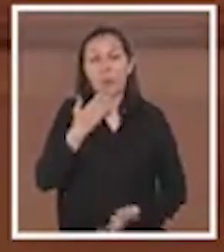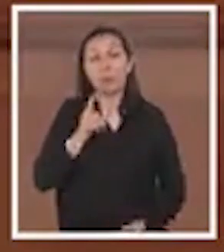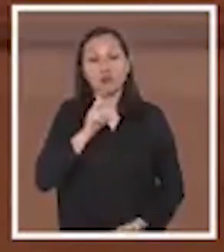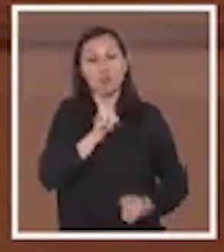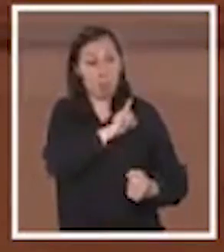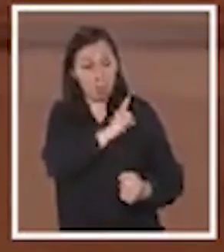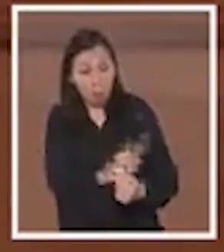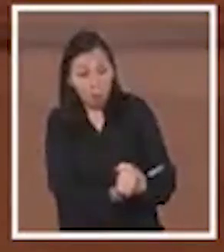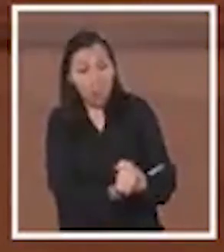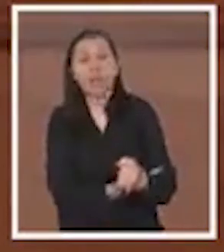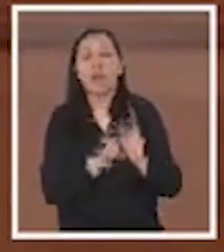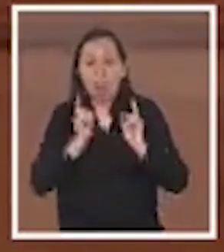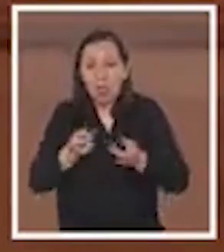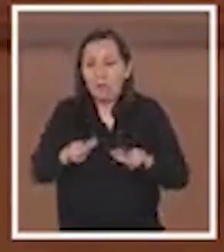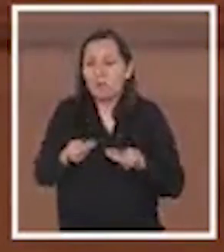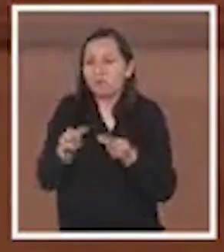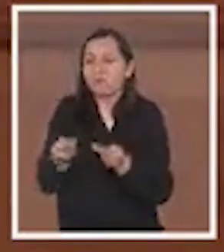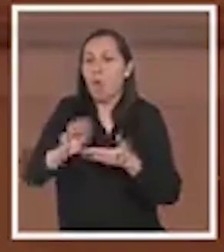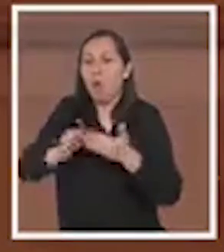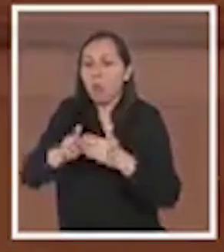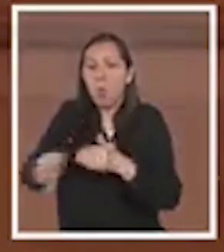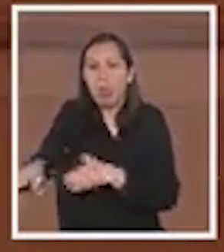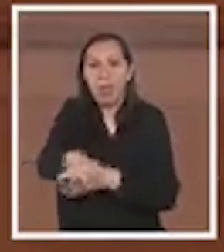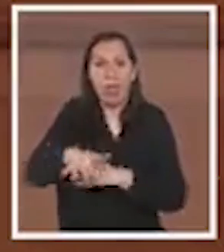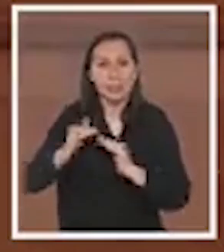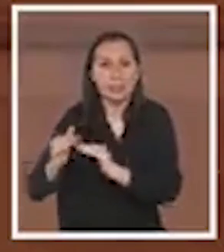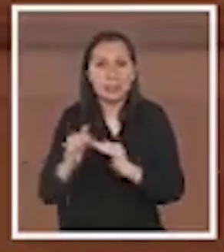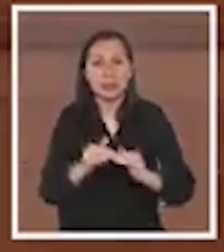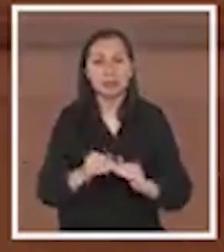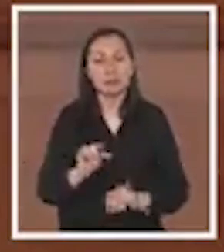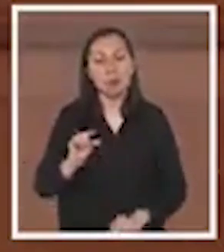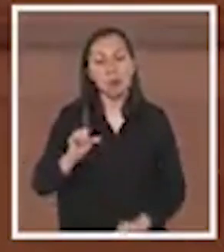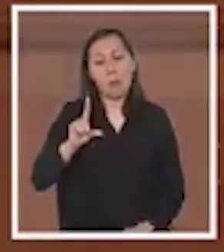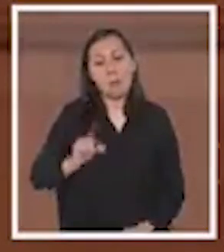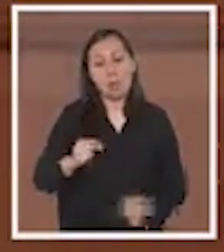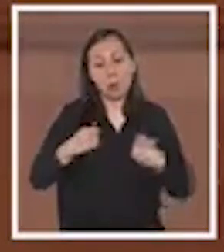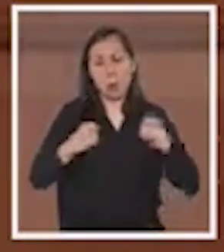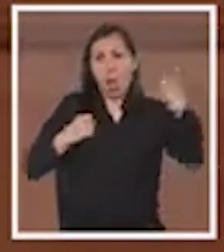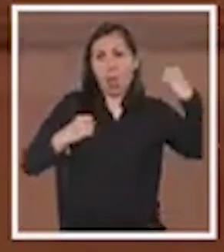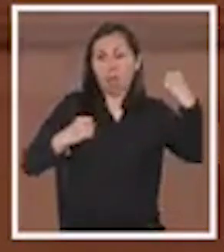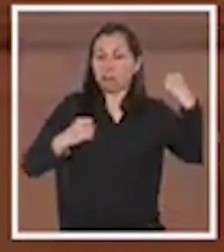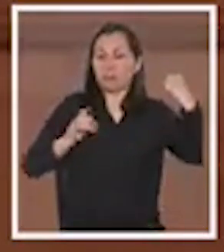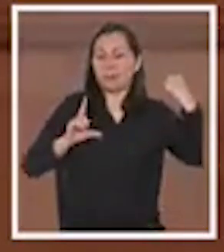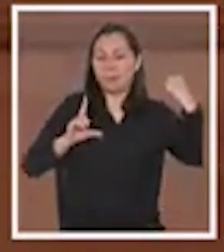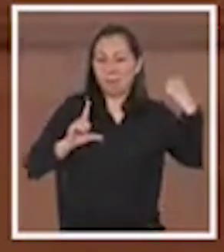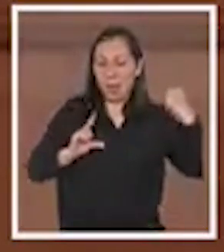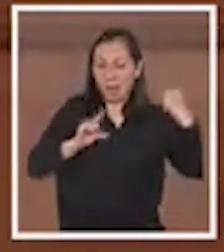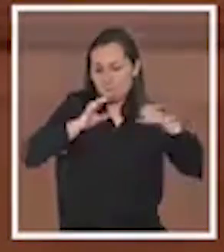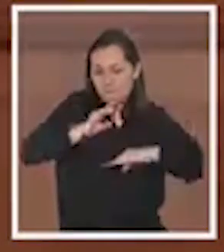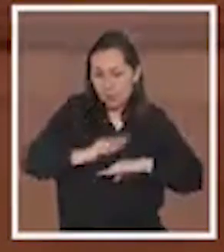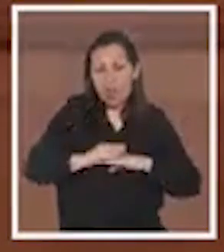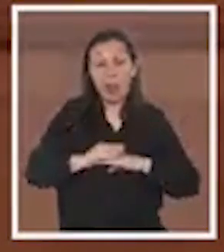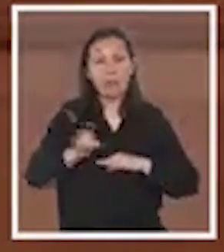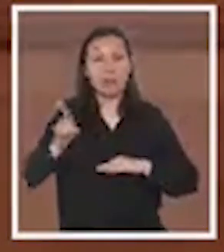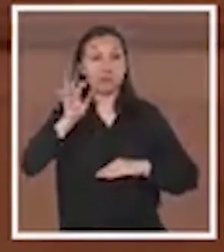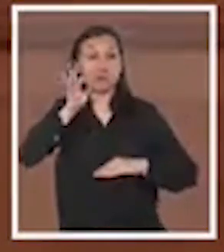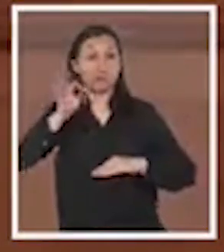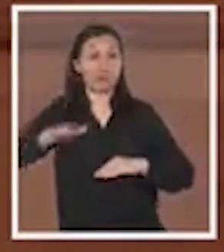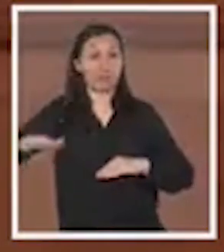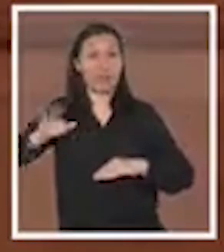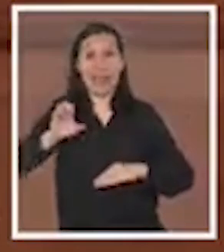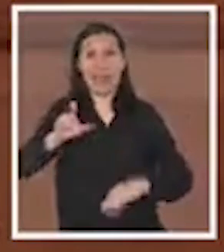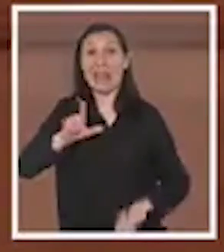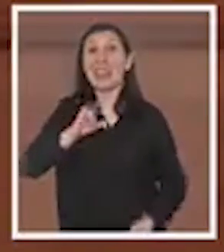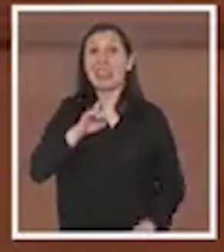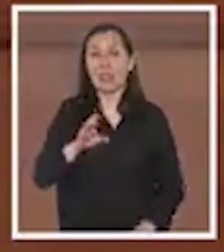capaces de traspasarlo a las comunidades de base. Y por lo tanto ser un poquito menos poderosos. Y eso siempre molesta a las élites. Y